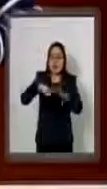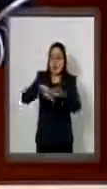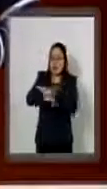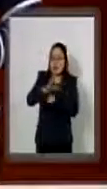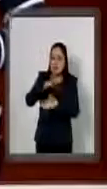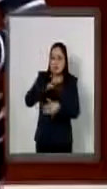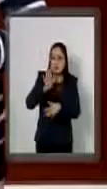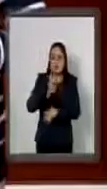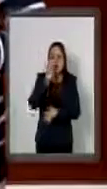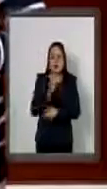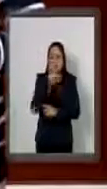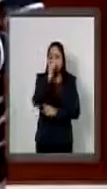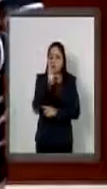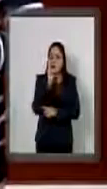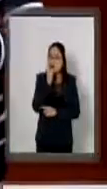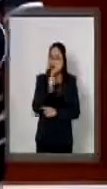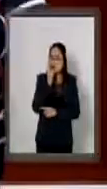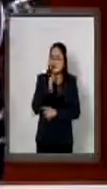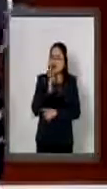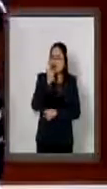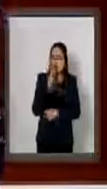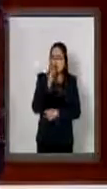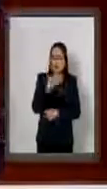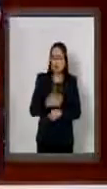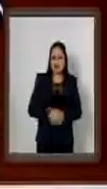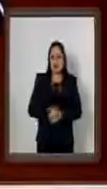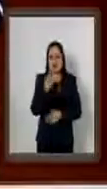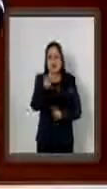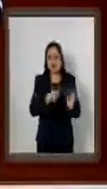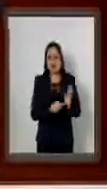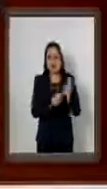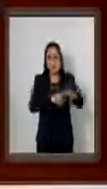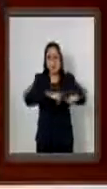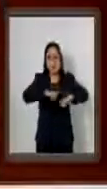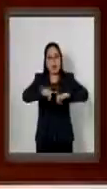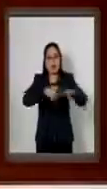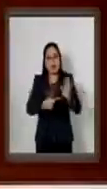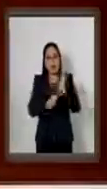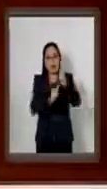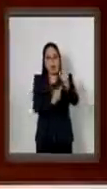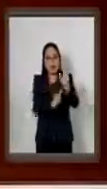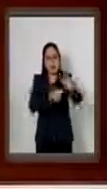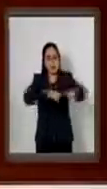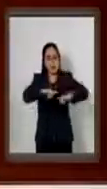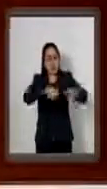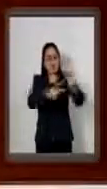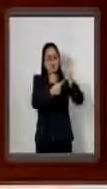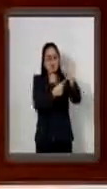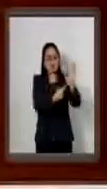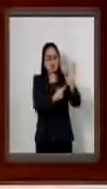haciendo labores de seguridad pública. Este es el mapa, este es el mapa.